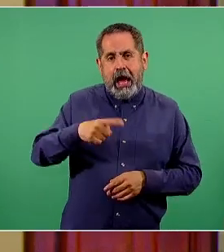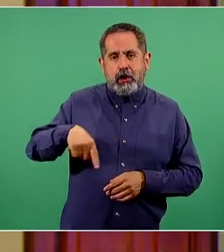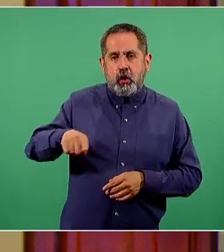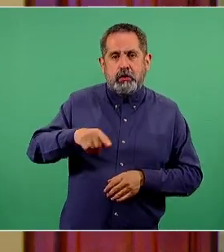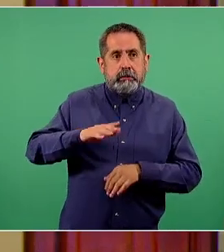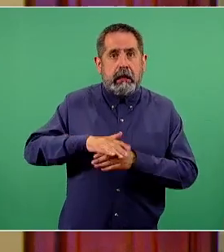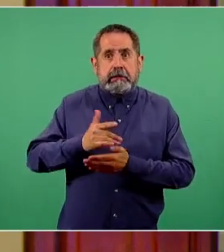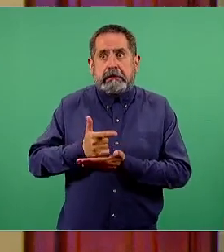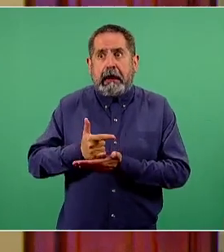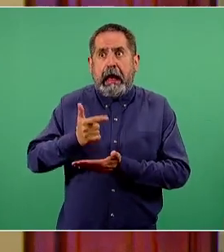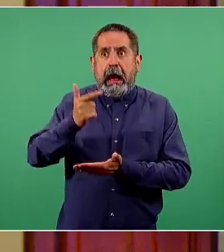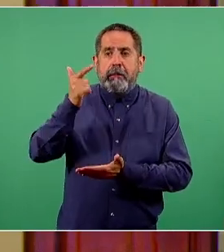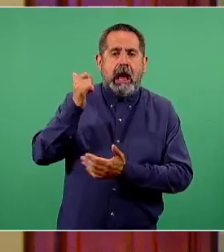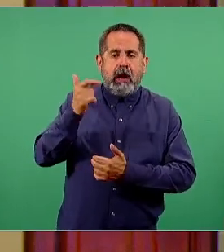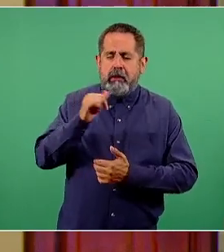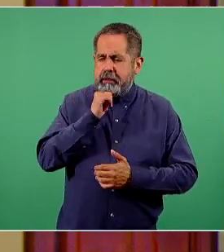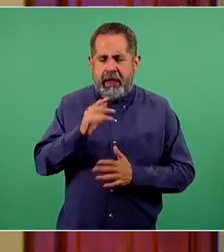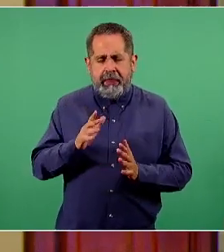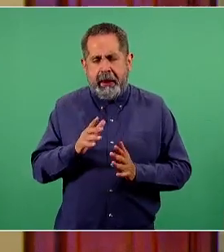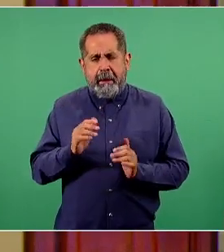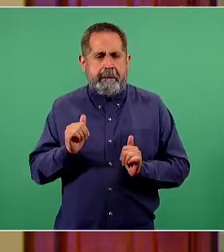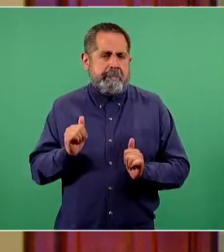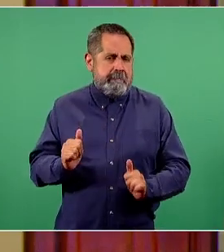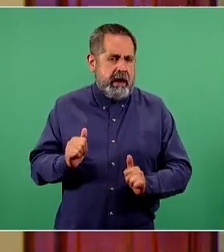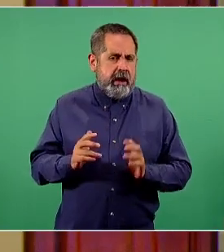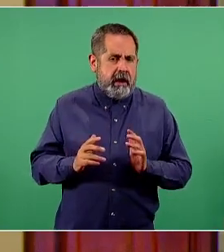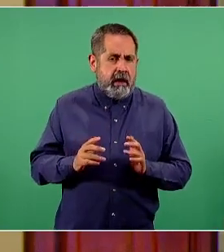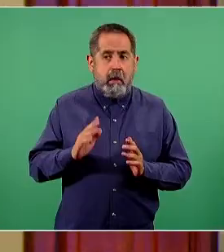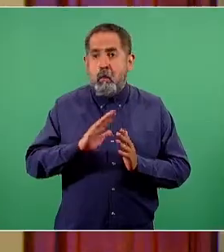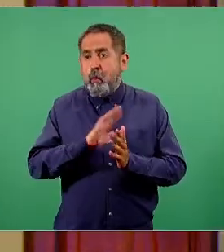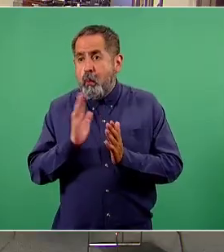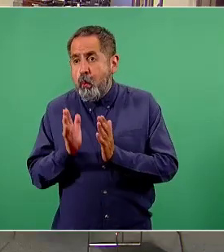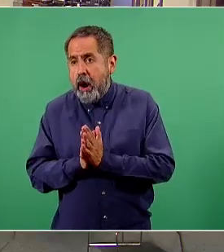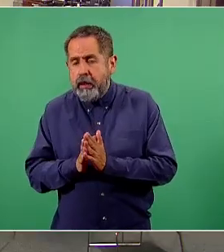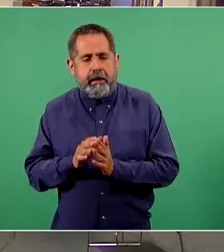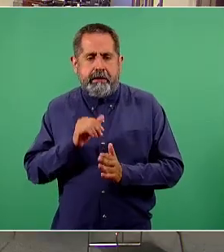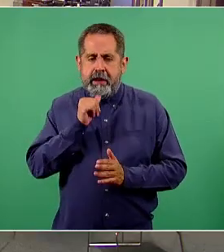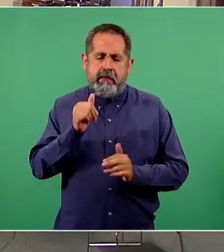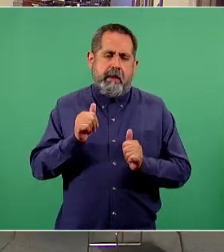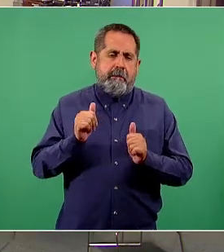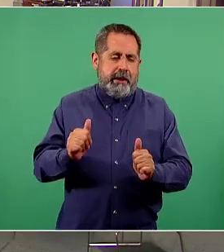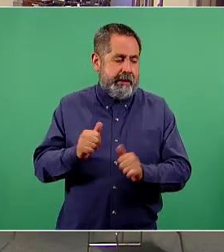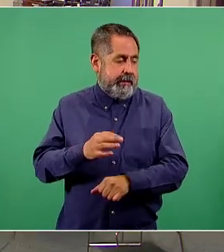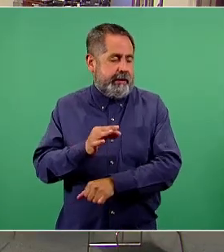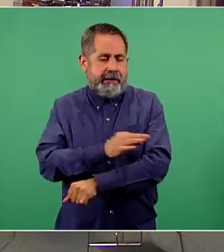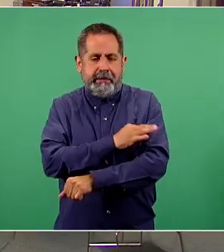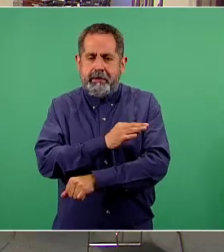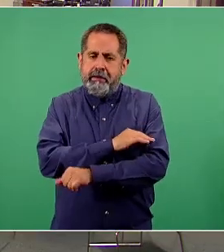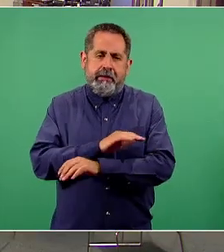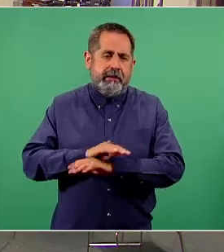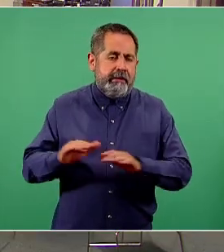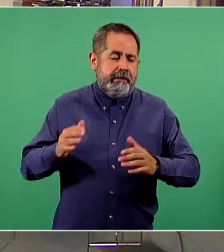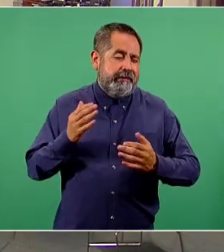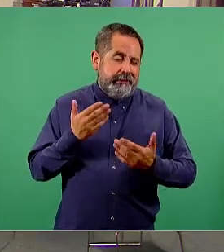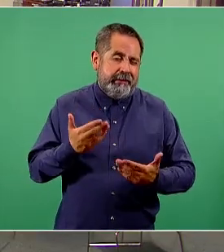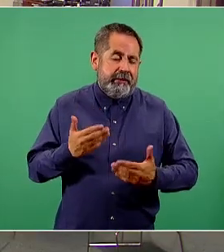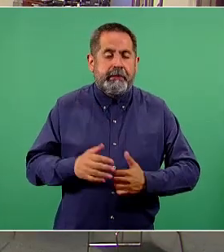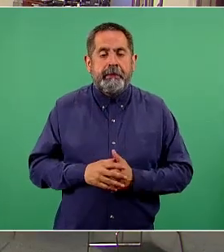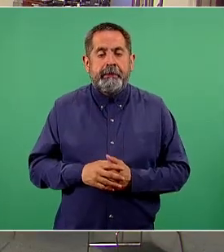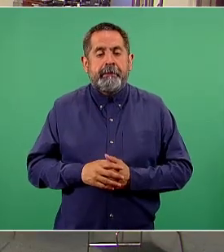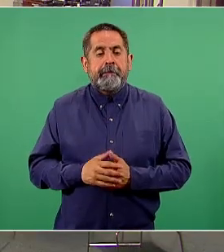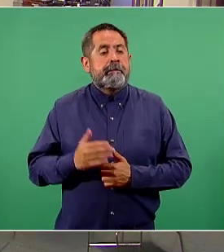un cuadro grave de COVID y por lo tanto tampoco tengan que fallecer a consecuencia de la enfermedad. Si vemos la